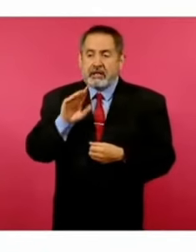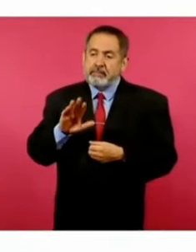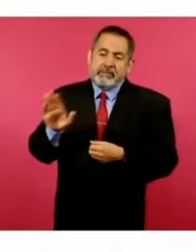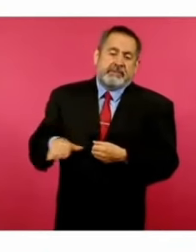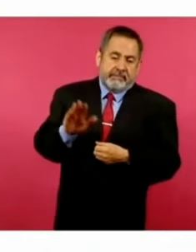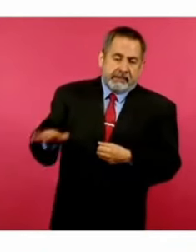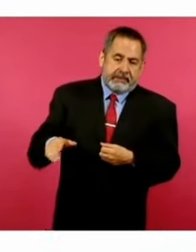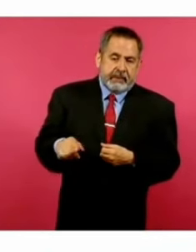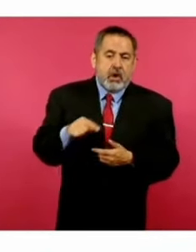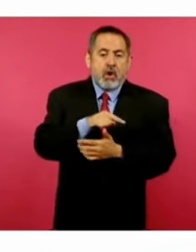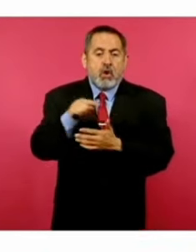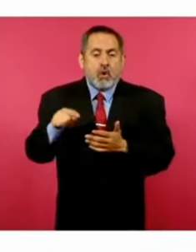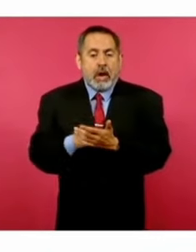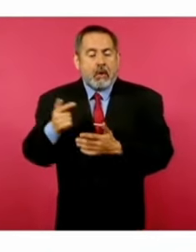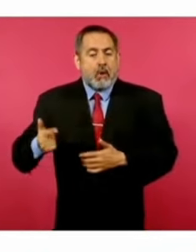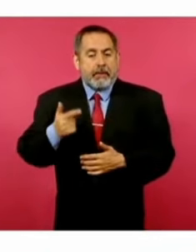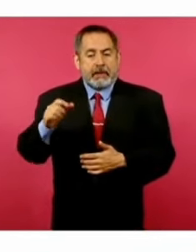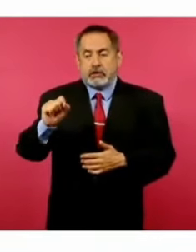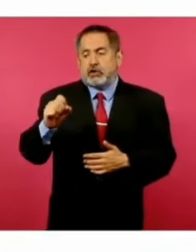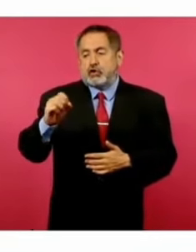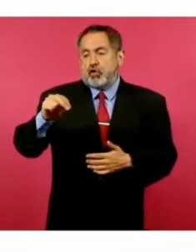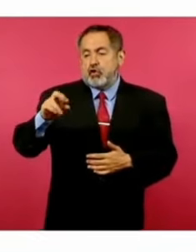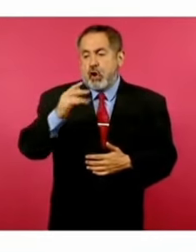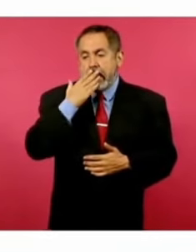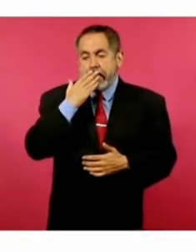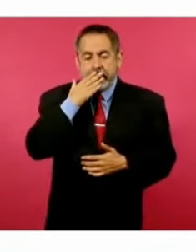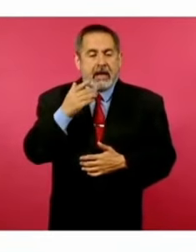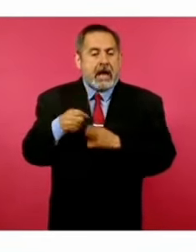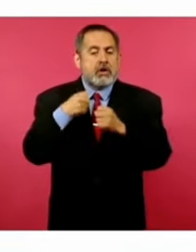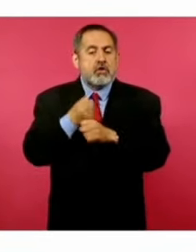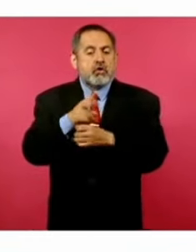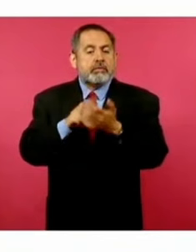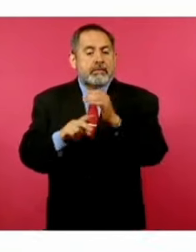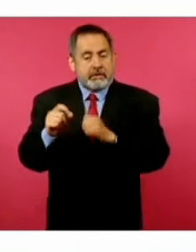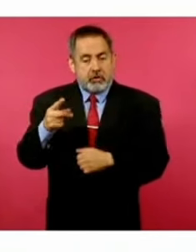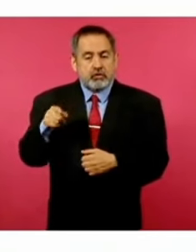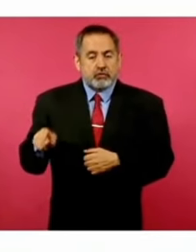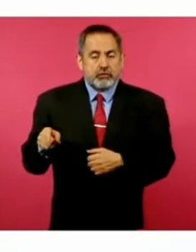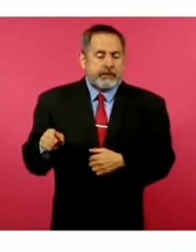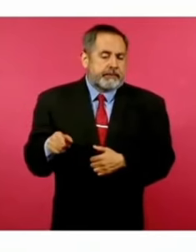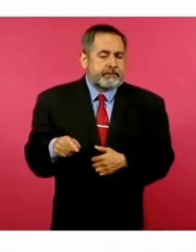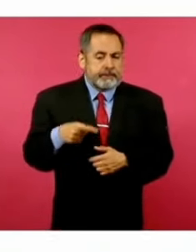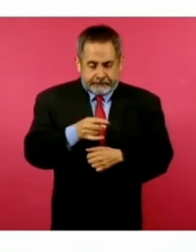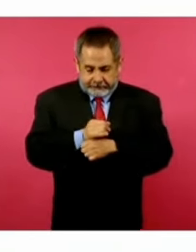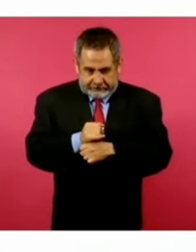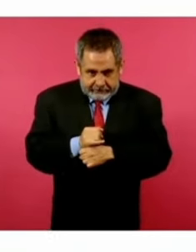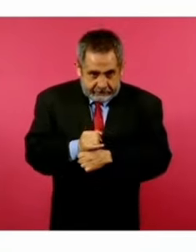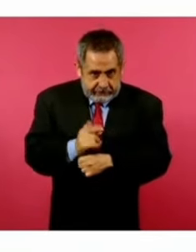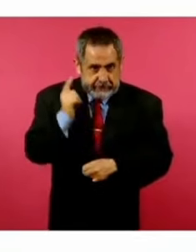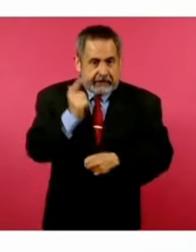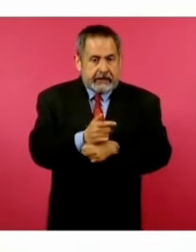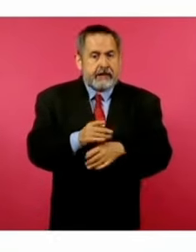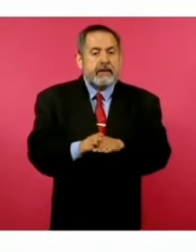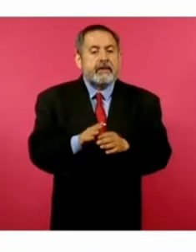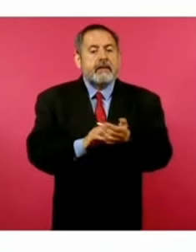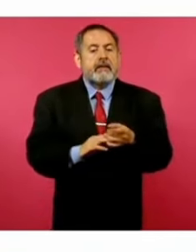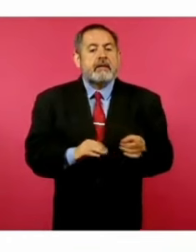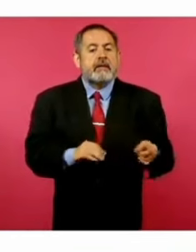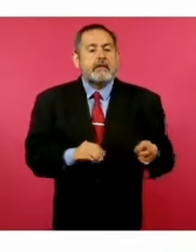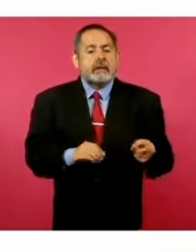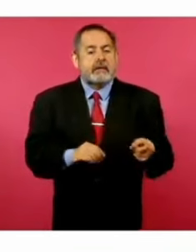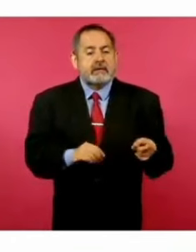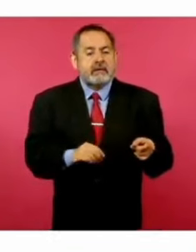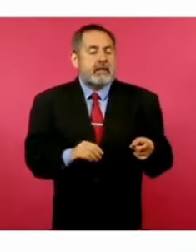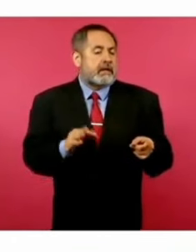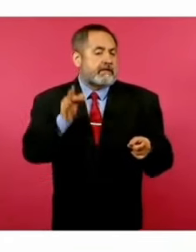esto ocurrido en guaimas Sonora en el 2022 de acuerdo con las investigaciones la de